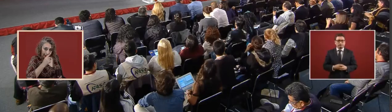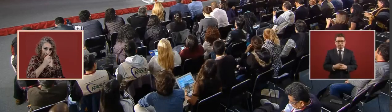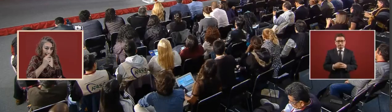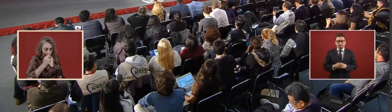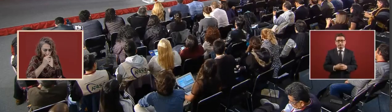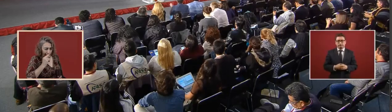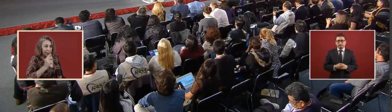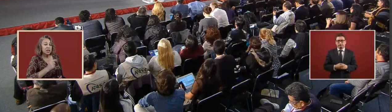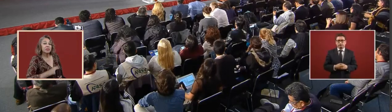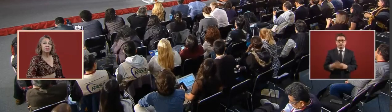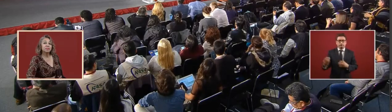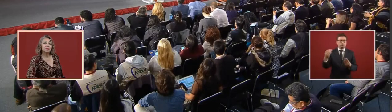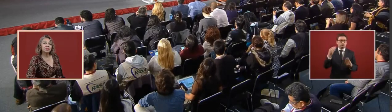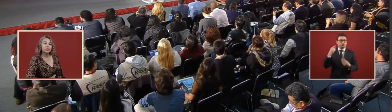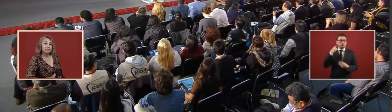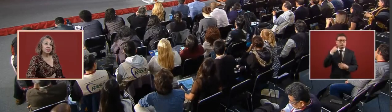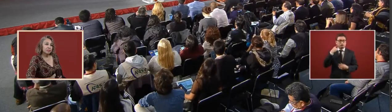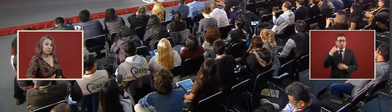Sí.